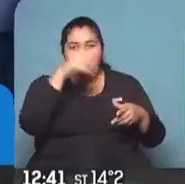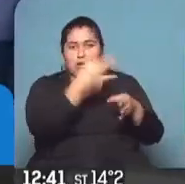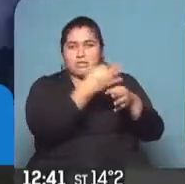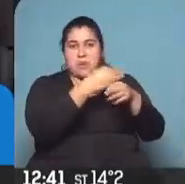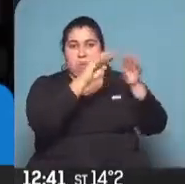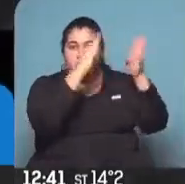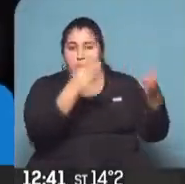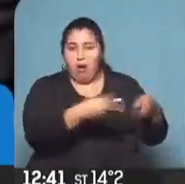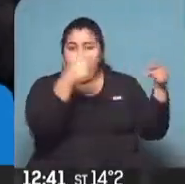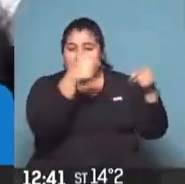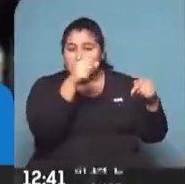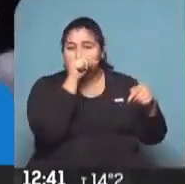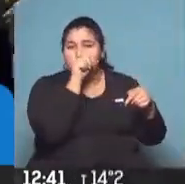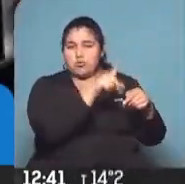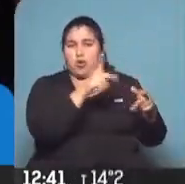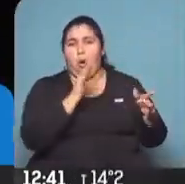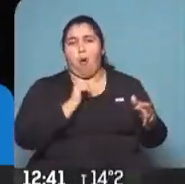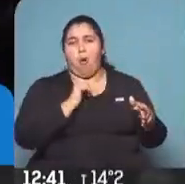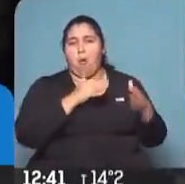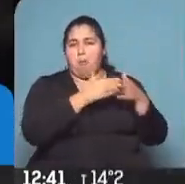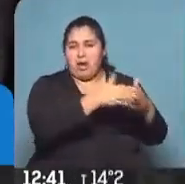estamos consustanciados uno